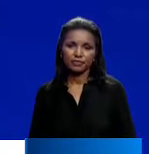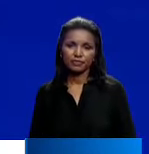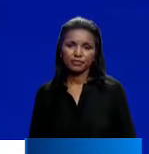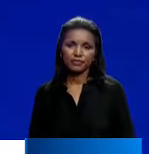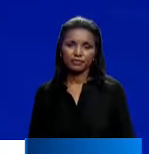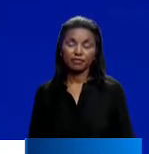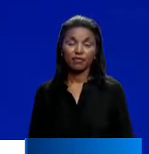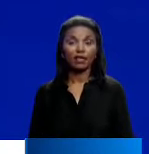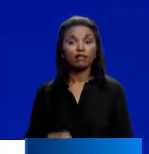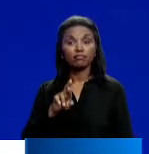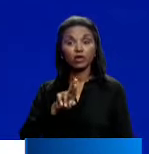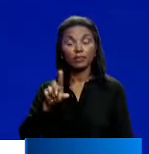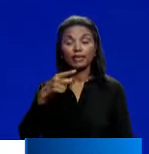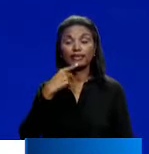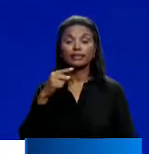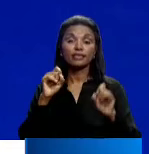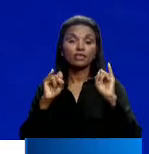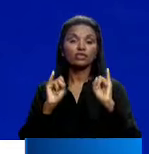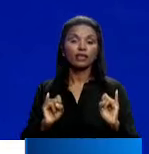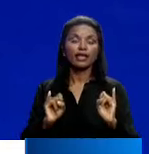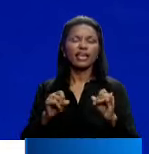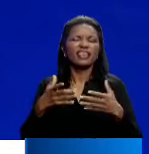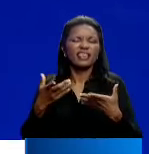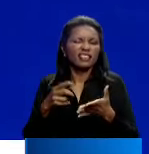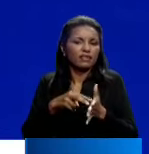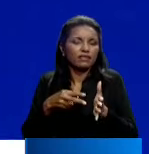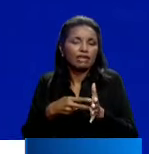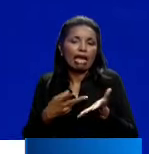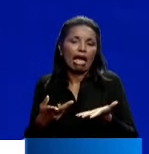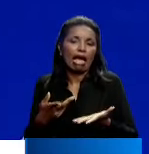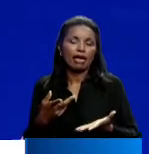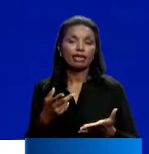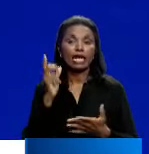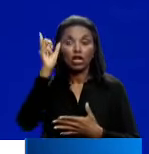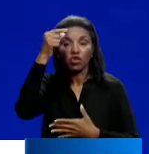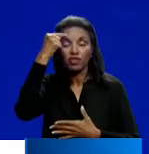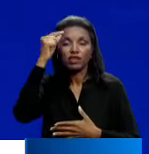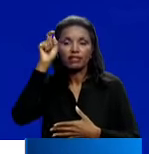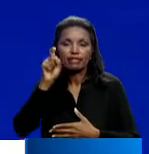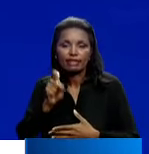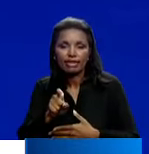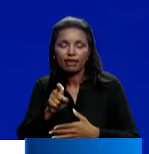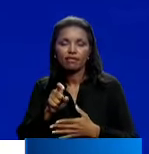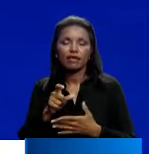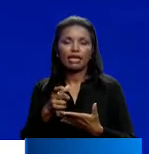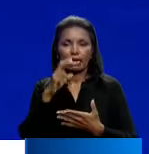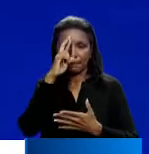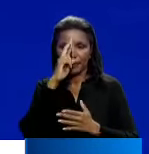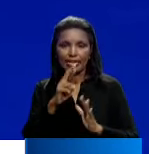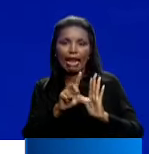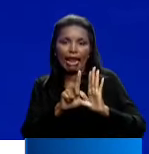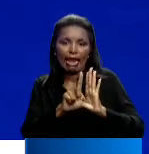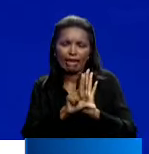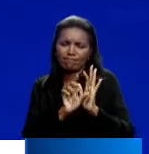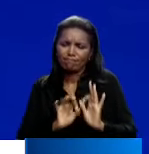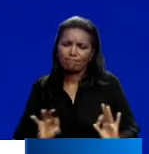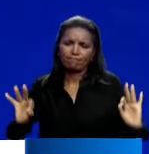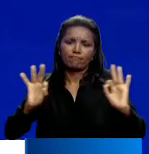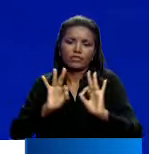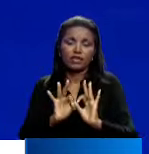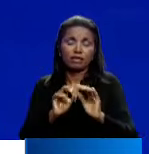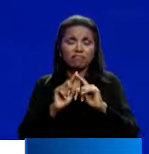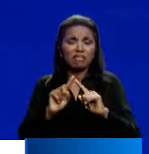Institucionalidad es cumplir la Constitución y las leyes. Por varios gobiernos, aquí las leyes han sido adorno, sobre todo las leyes y